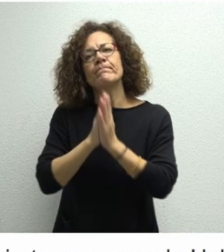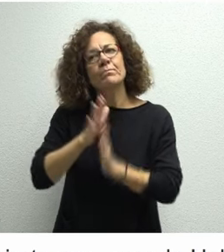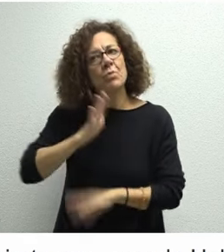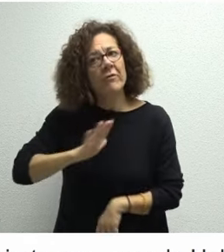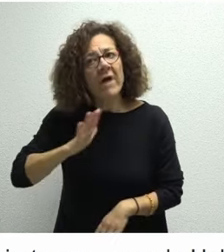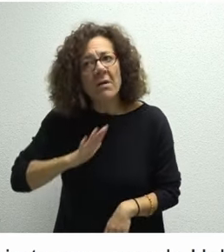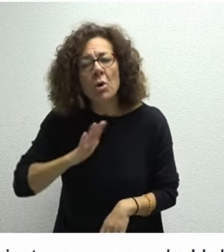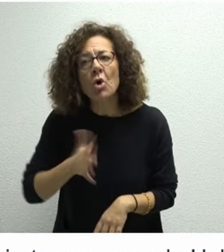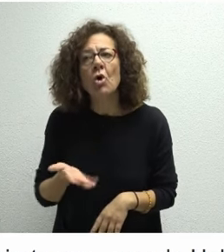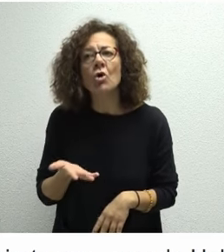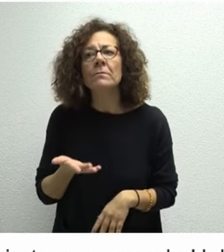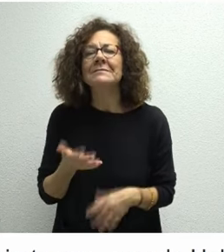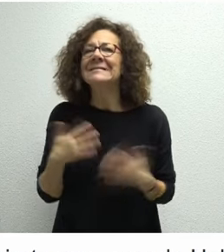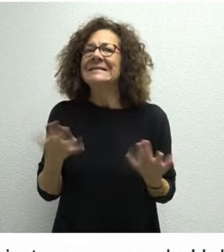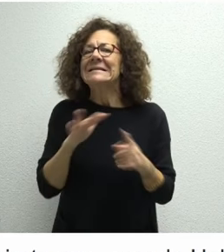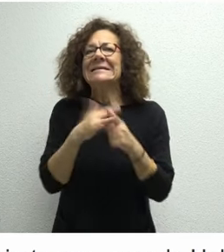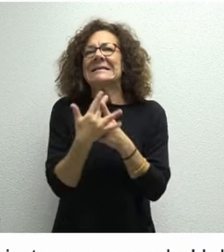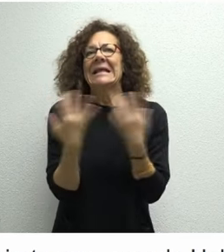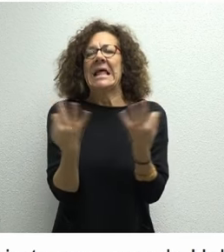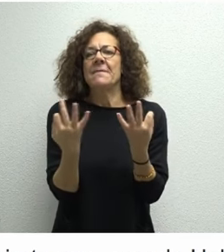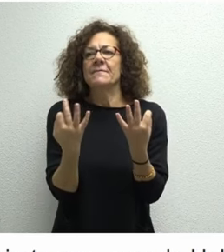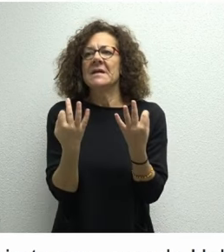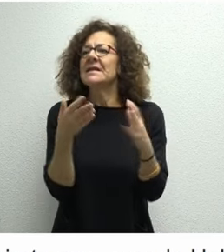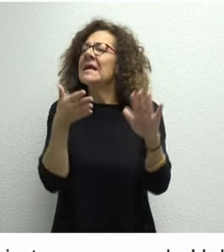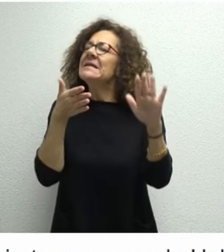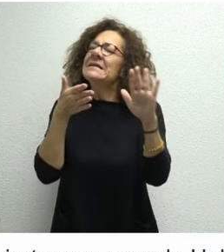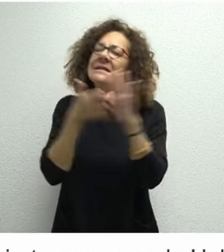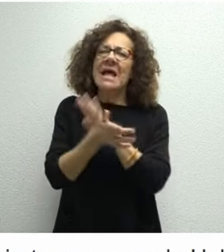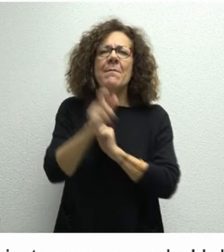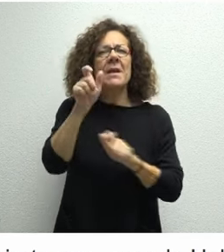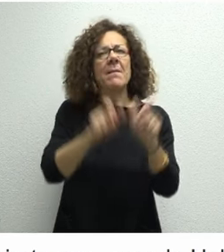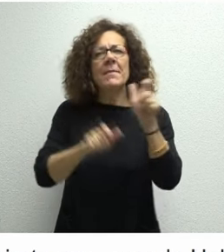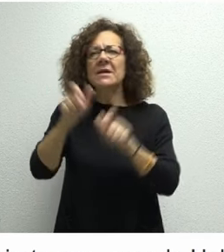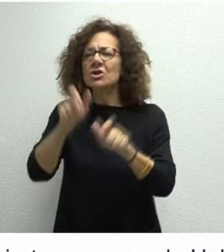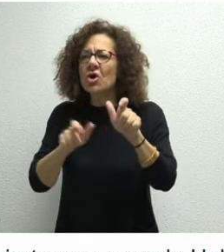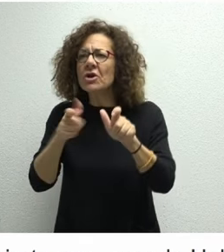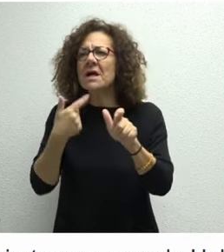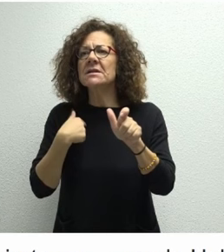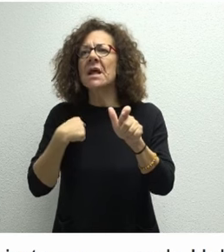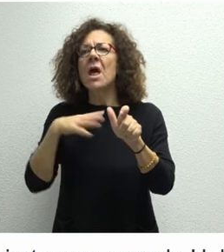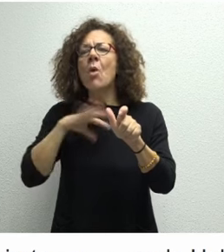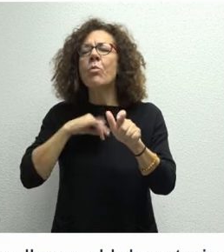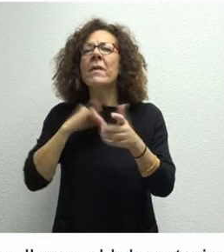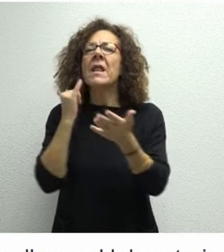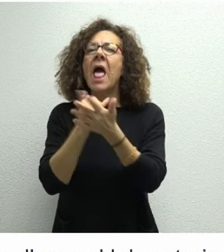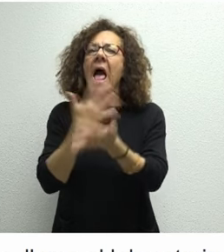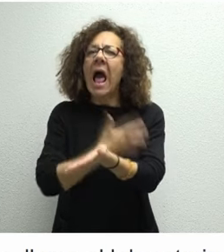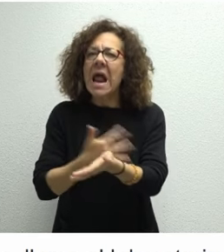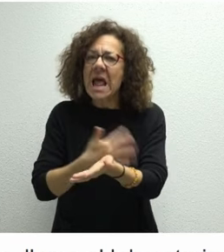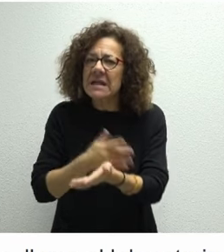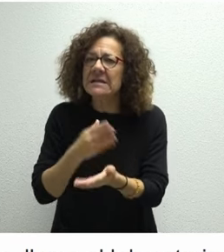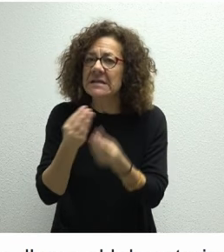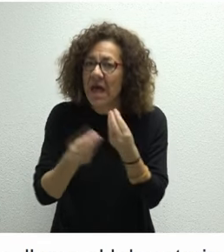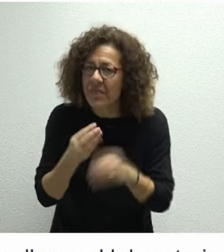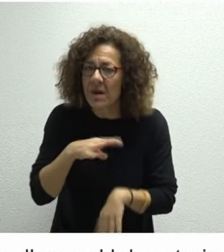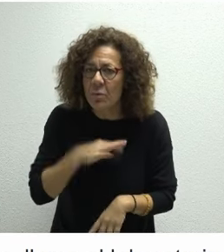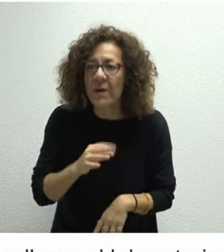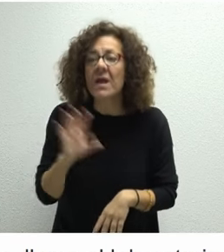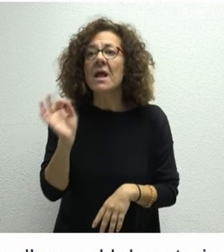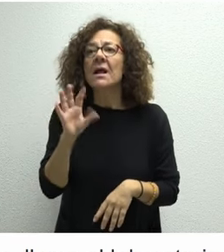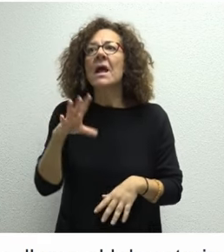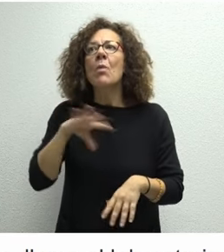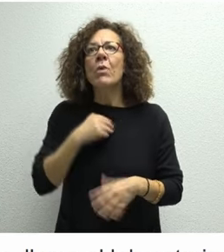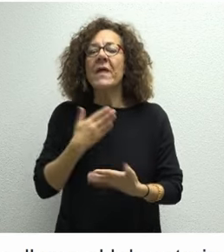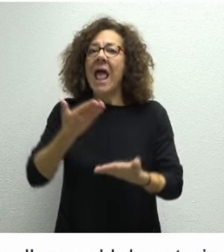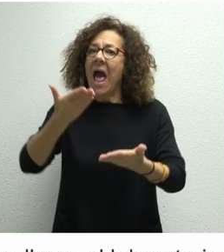favor El caso es que siempre tenemos personas que le pueden hacer un análisis de sangre que le pueden sujetar